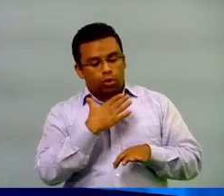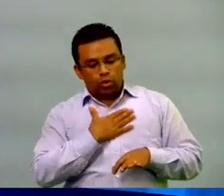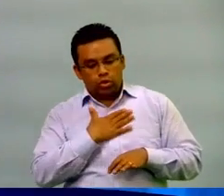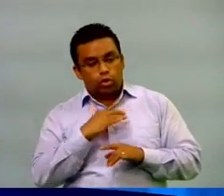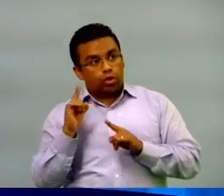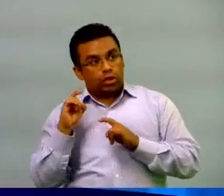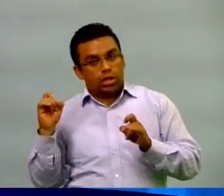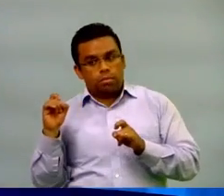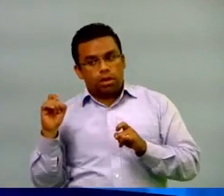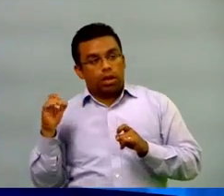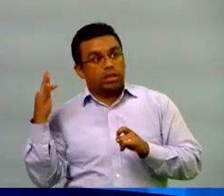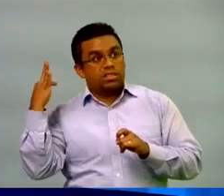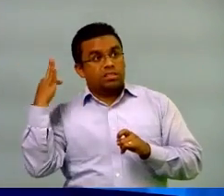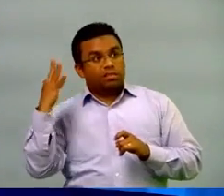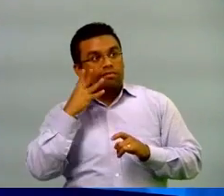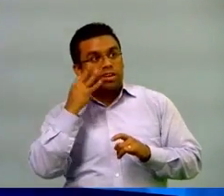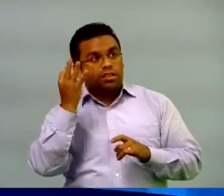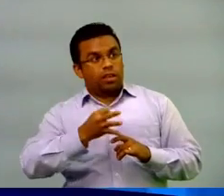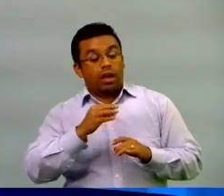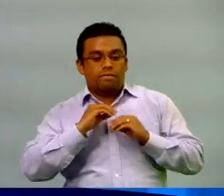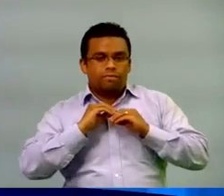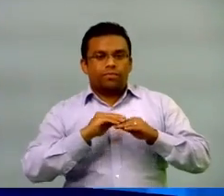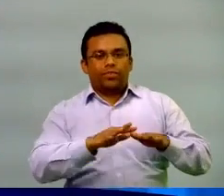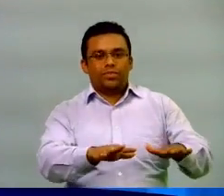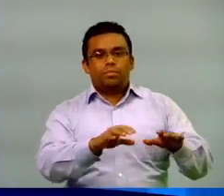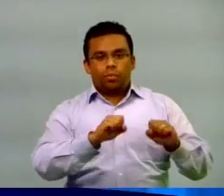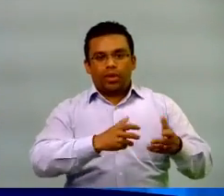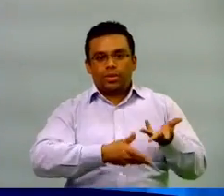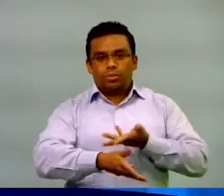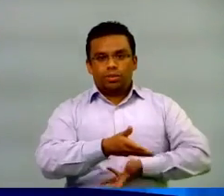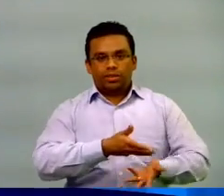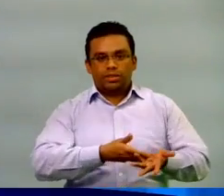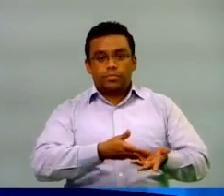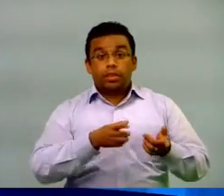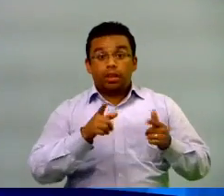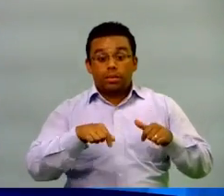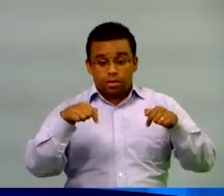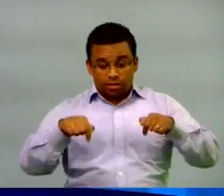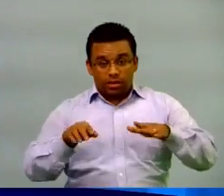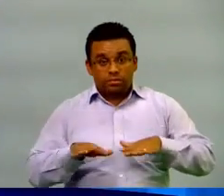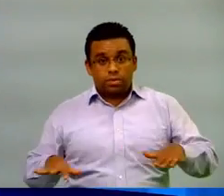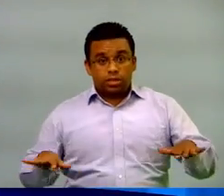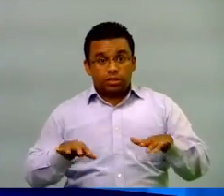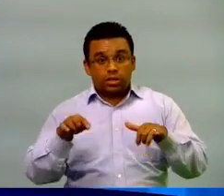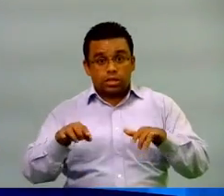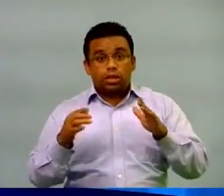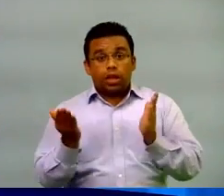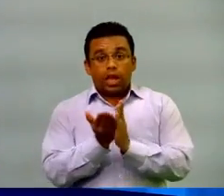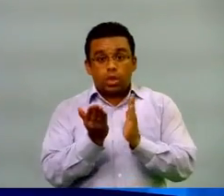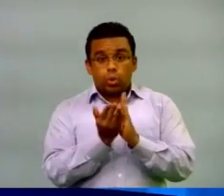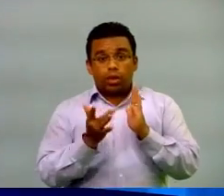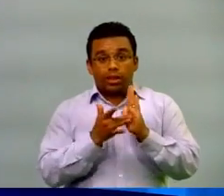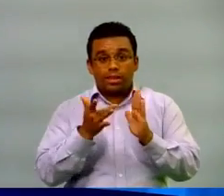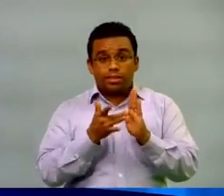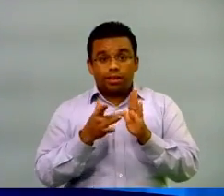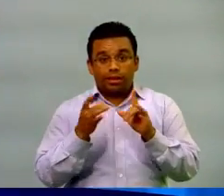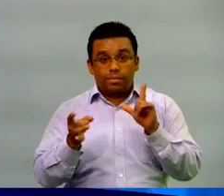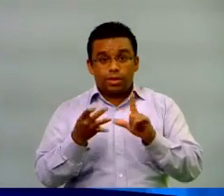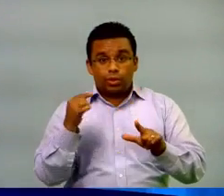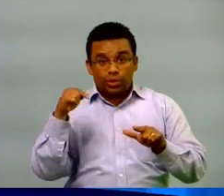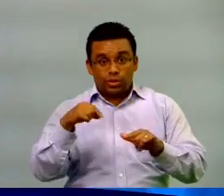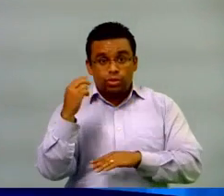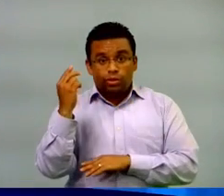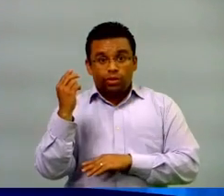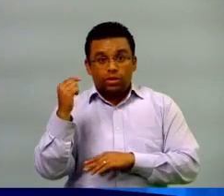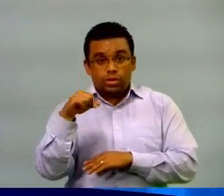demás docentes. Utilizar plataformas como este mismo espacio de Educa Digital, que es por y para los maestros, para que nos